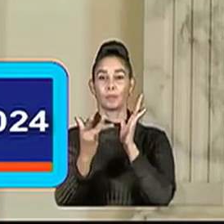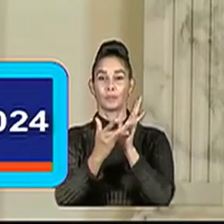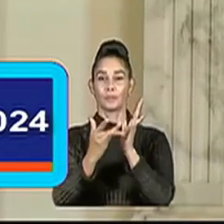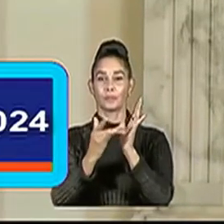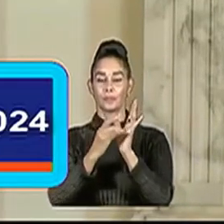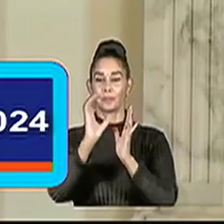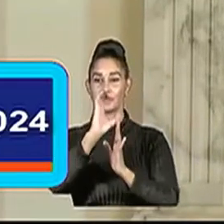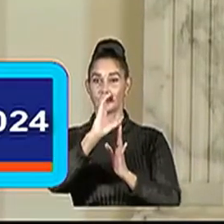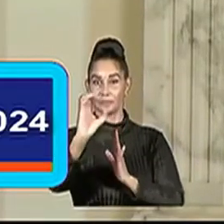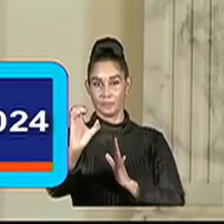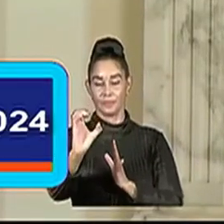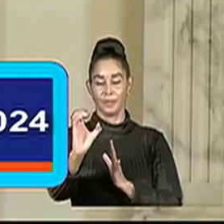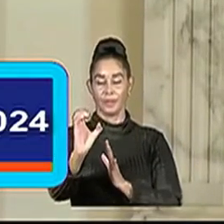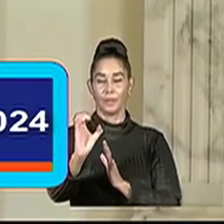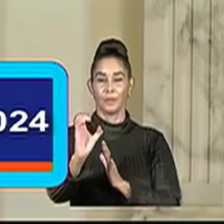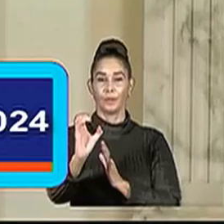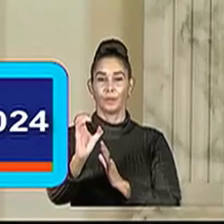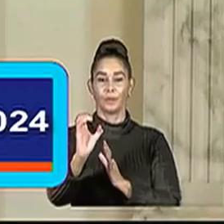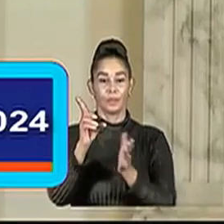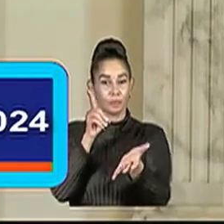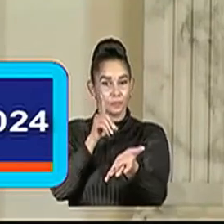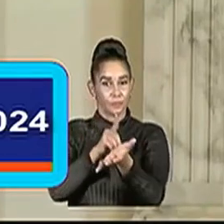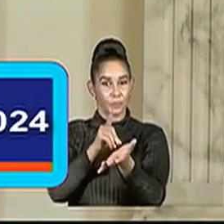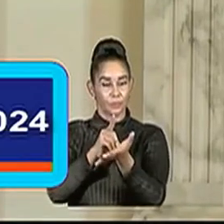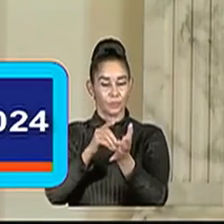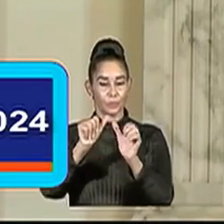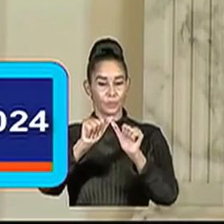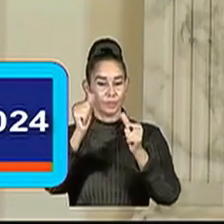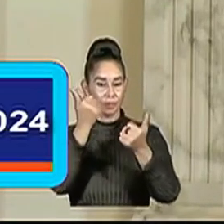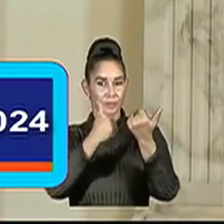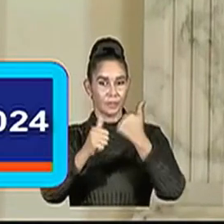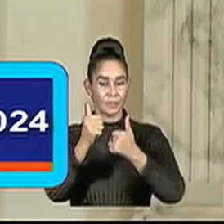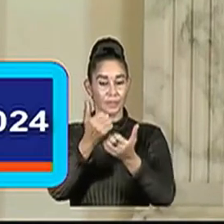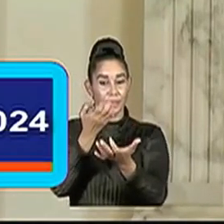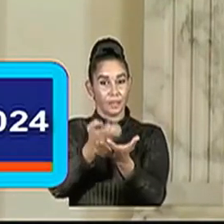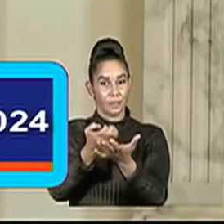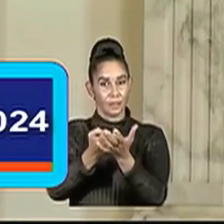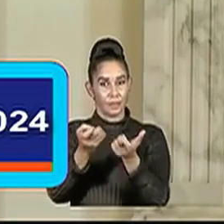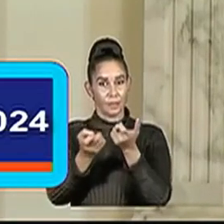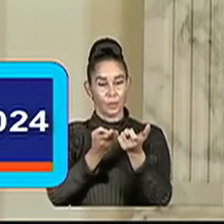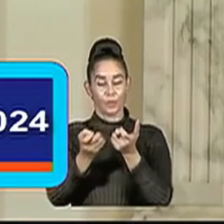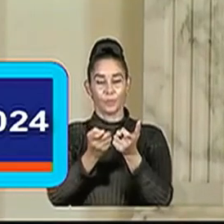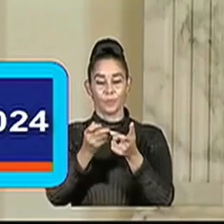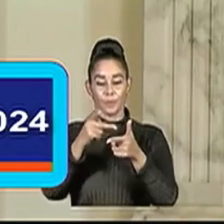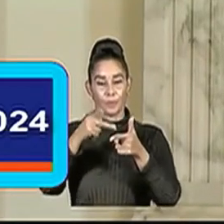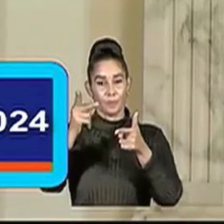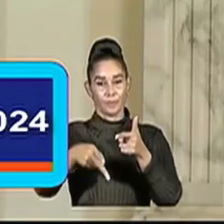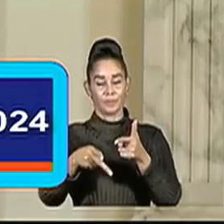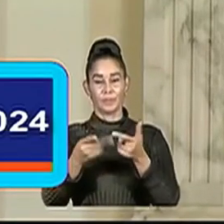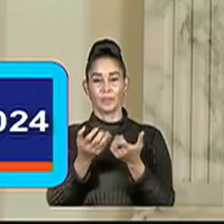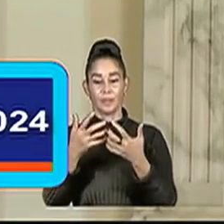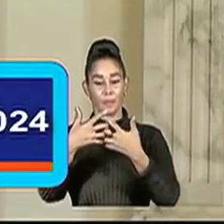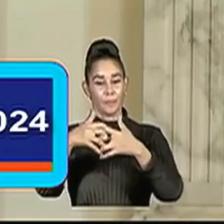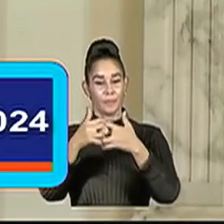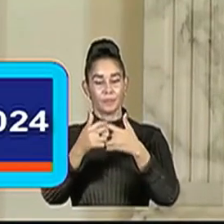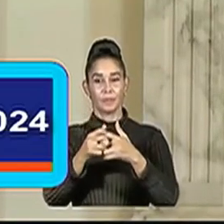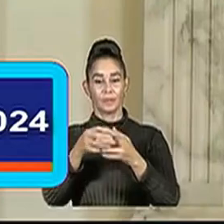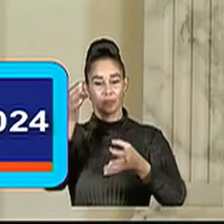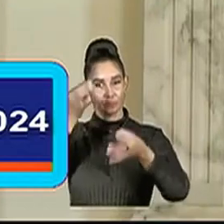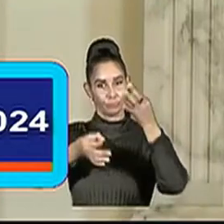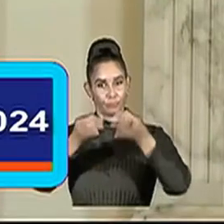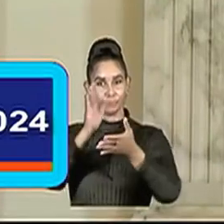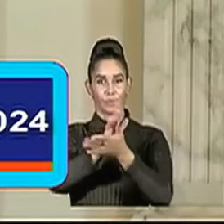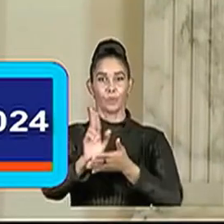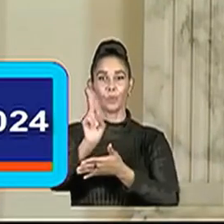Cibao Oriental y doctor en Ciencias Económicas, Empresariales y Jurídicas,